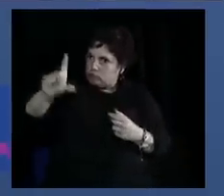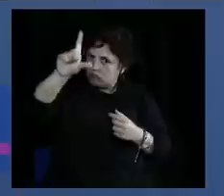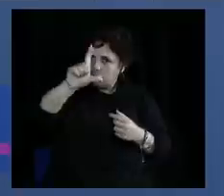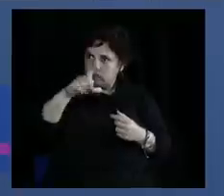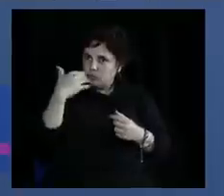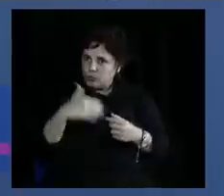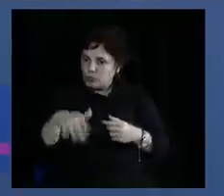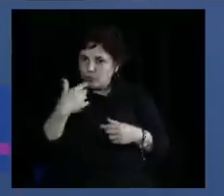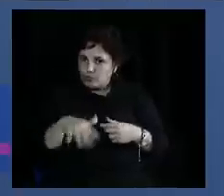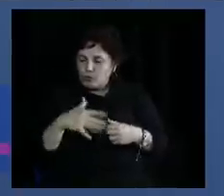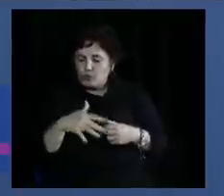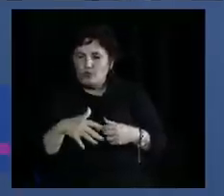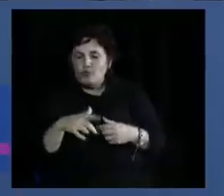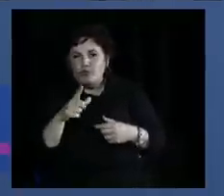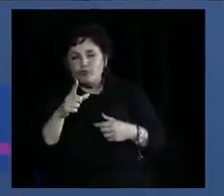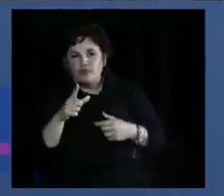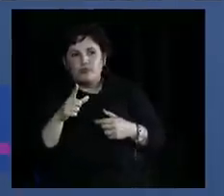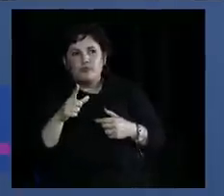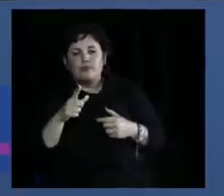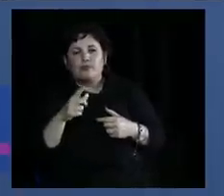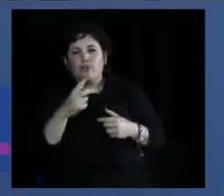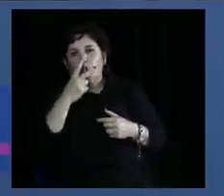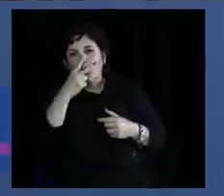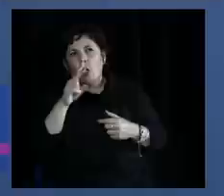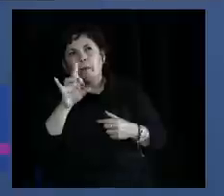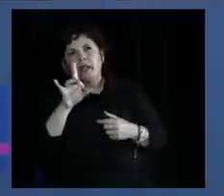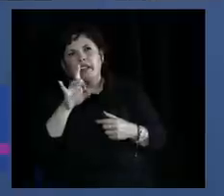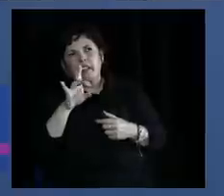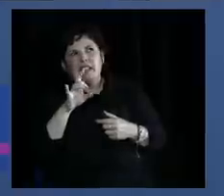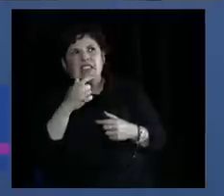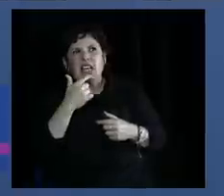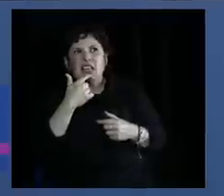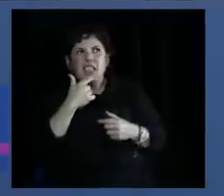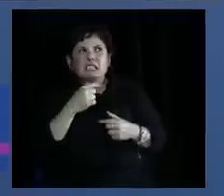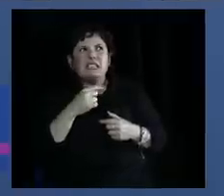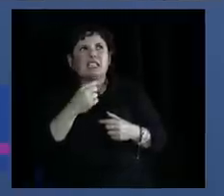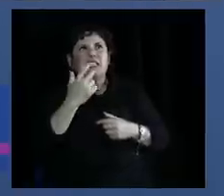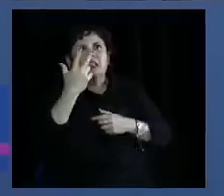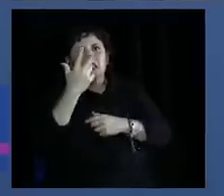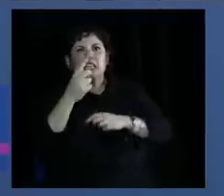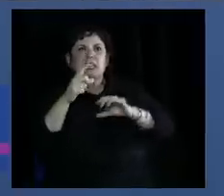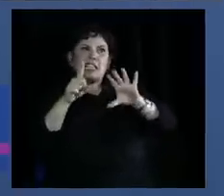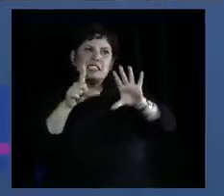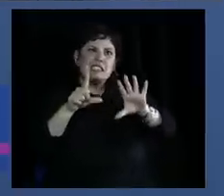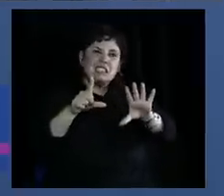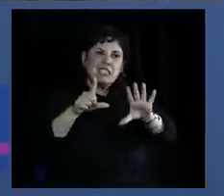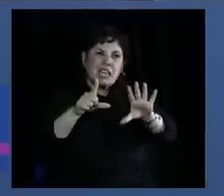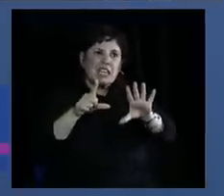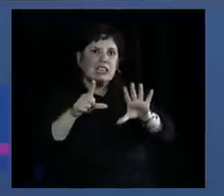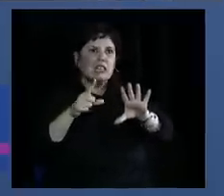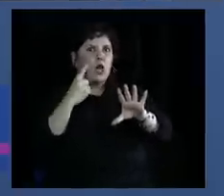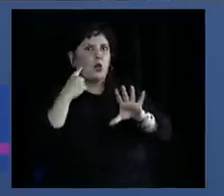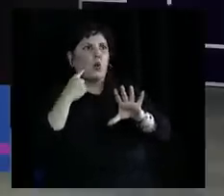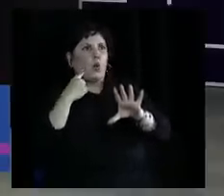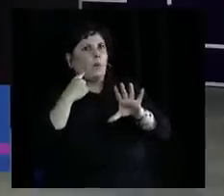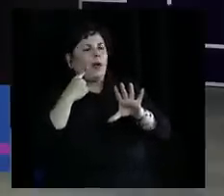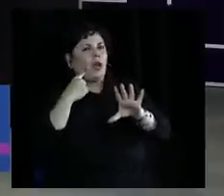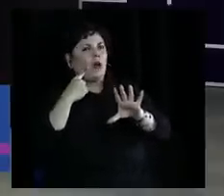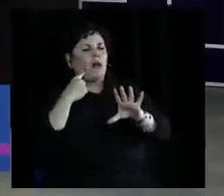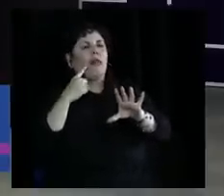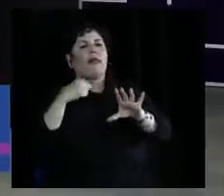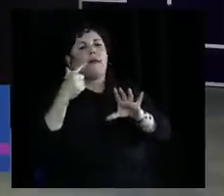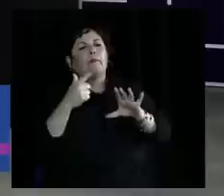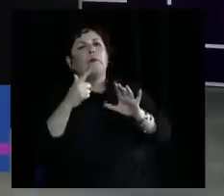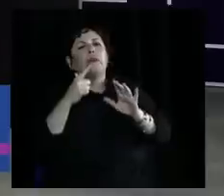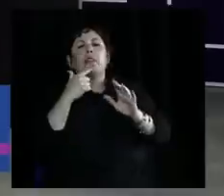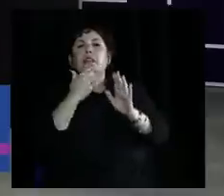exponencial realmente. En 2015 se habían registrado 37, que vendría a ser el número más cercano, digamos, pero después venía